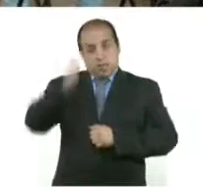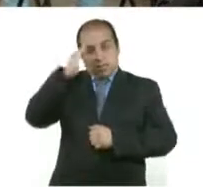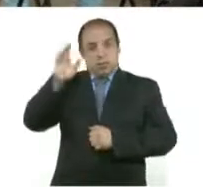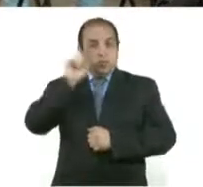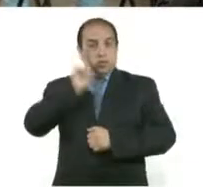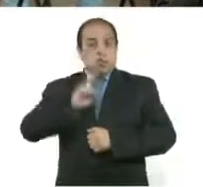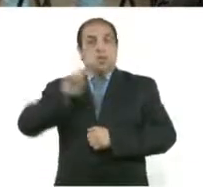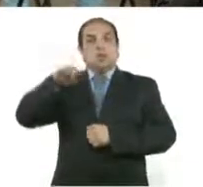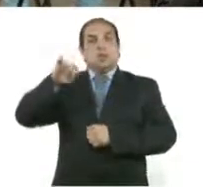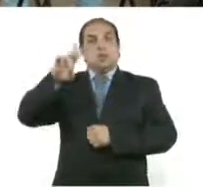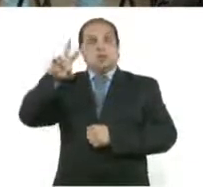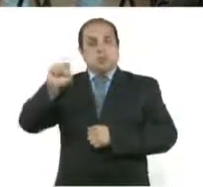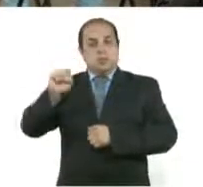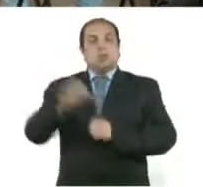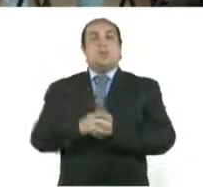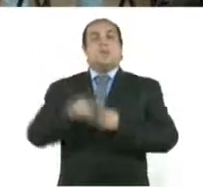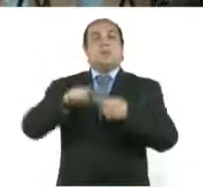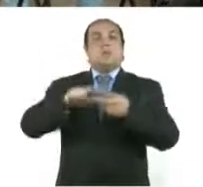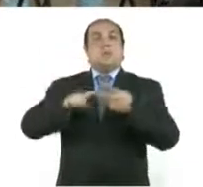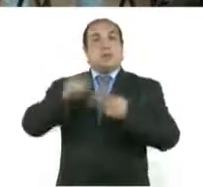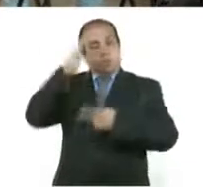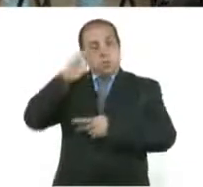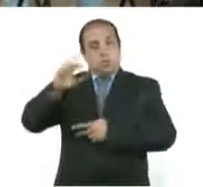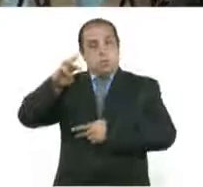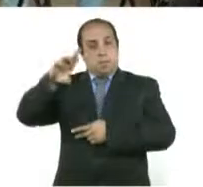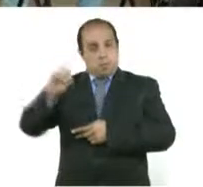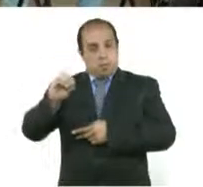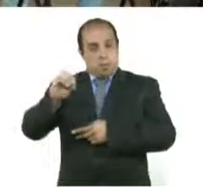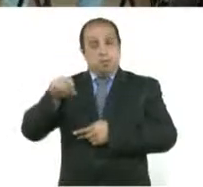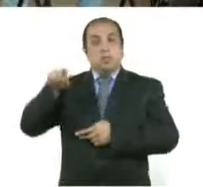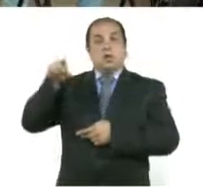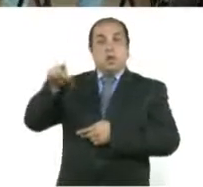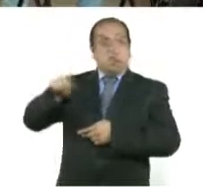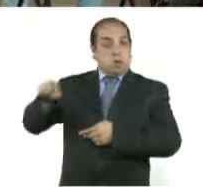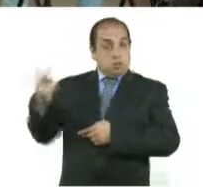señor Mario, que son los representantes de los adultos mayores.